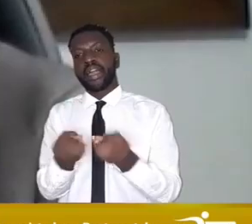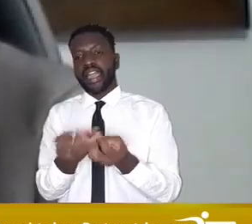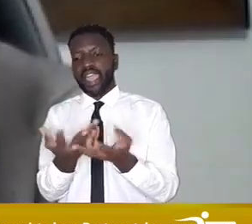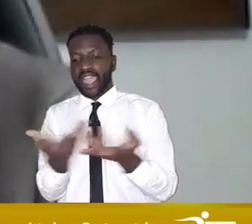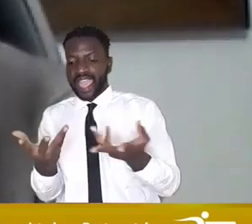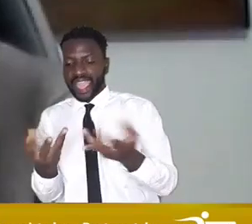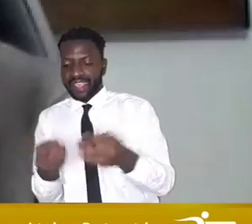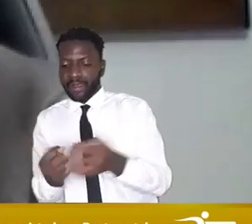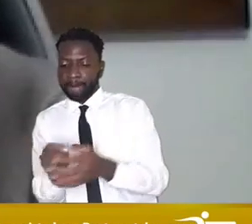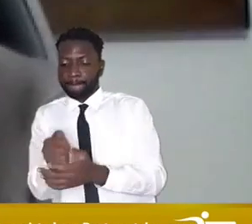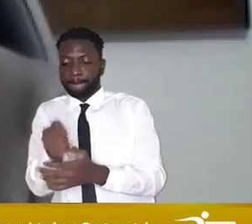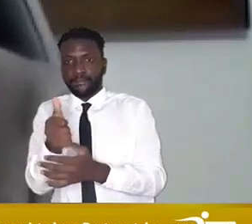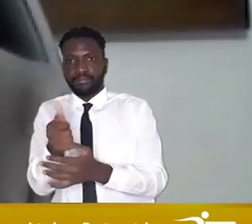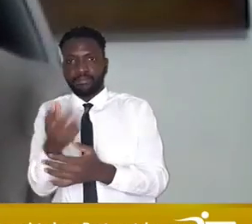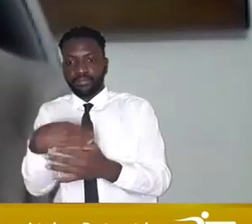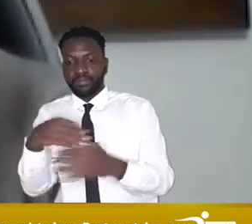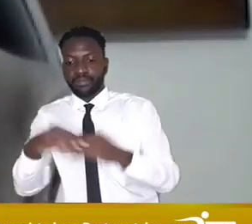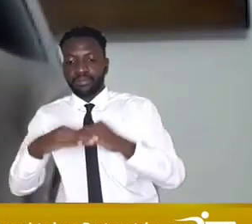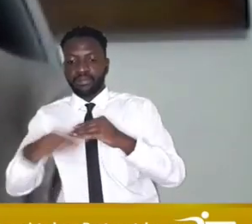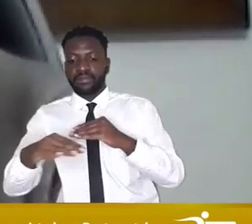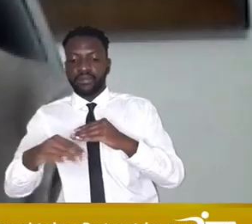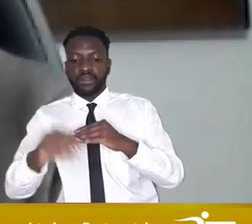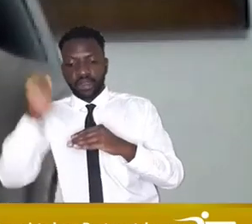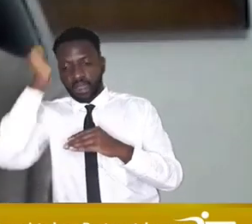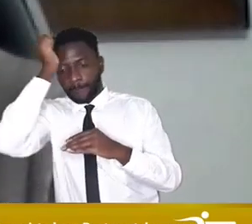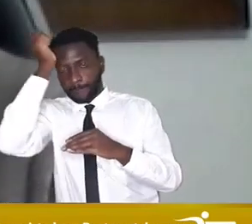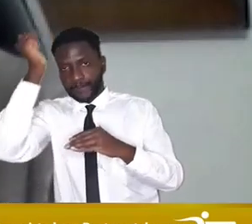en terreno pedregoso.